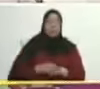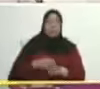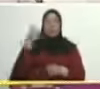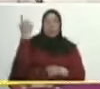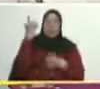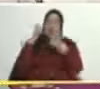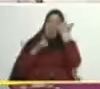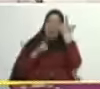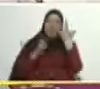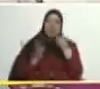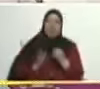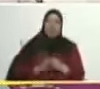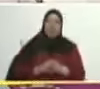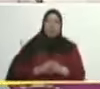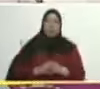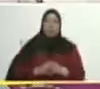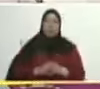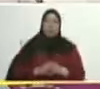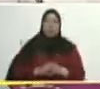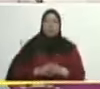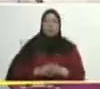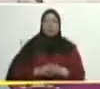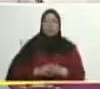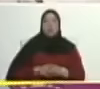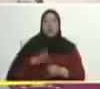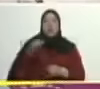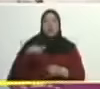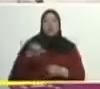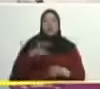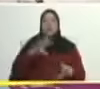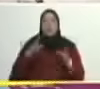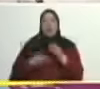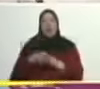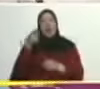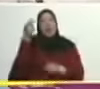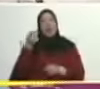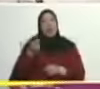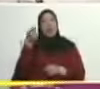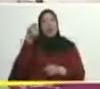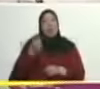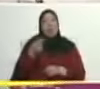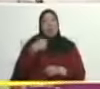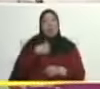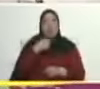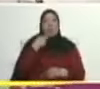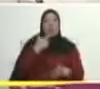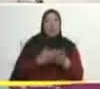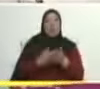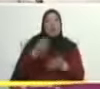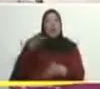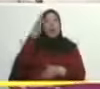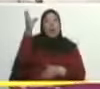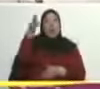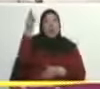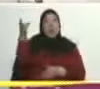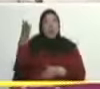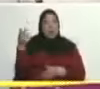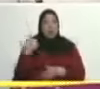Chávez Frías, que me convirtió de diputado autobusero en canciller.